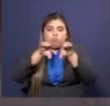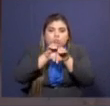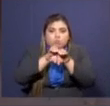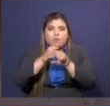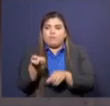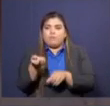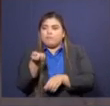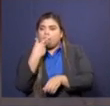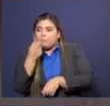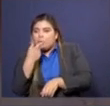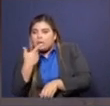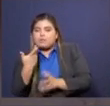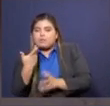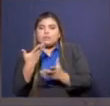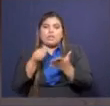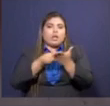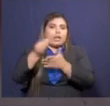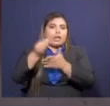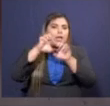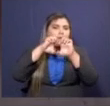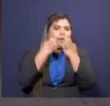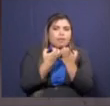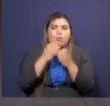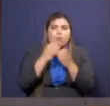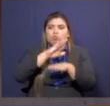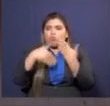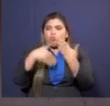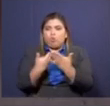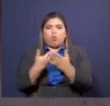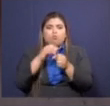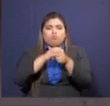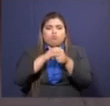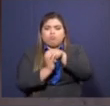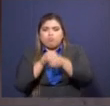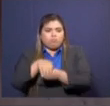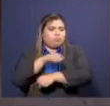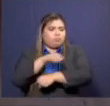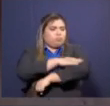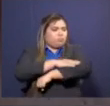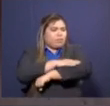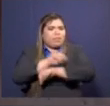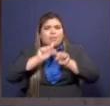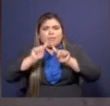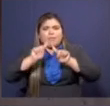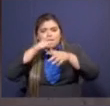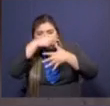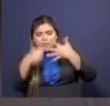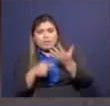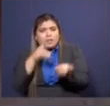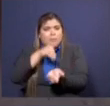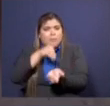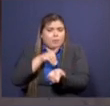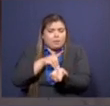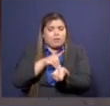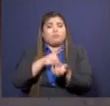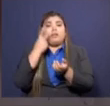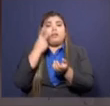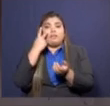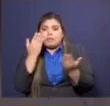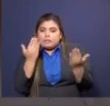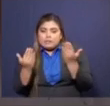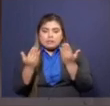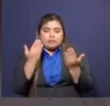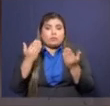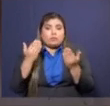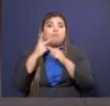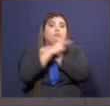farmacéuticas, de equipos e insumos médicos y otras, beneficiándose de la ventaja comparativa del